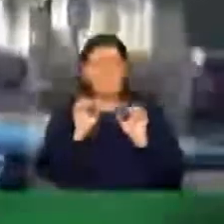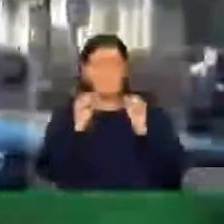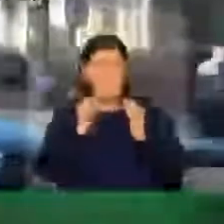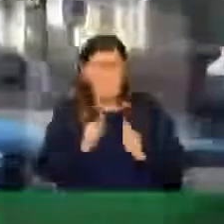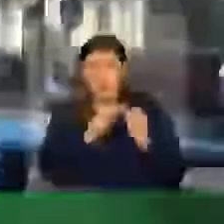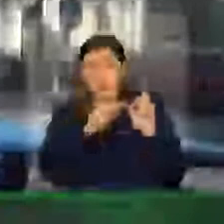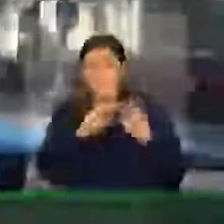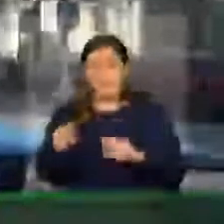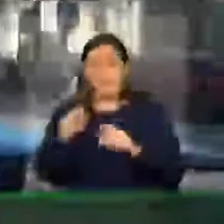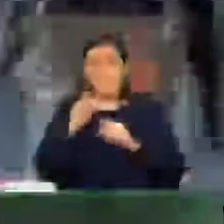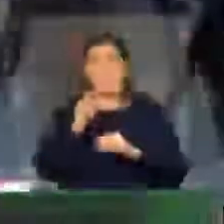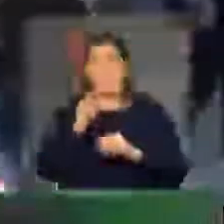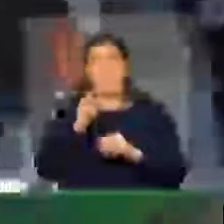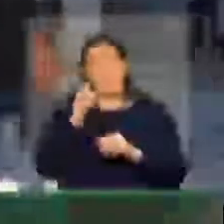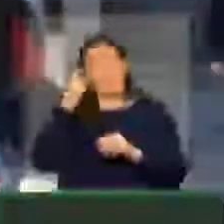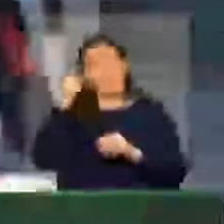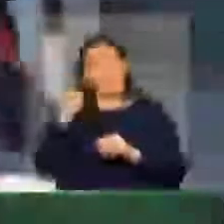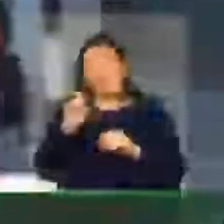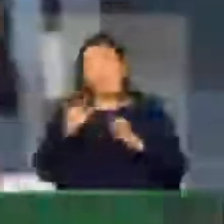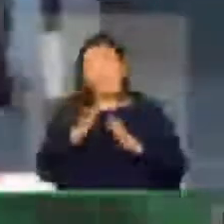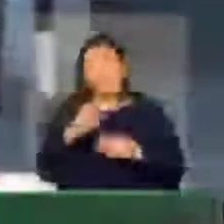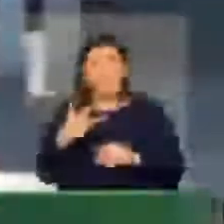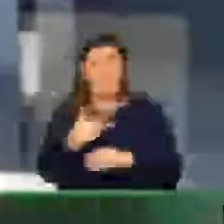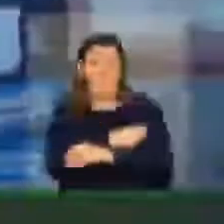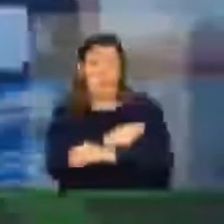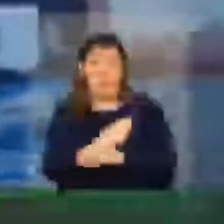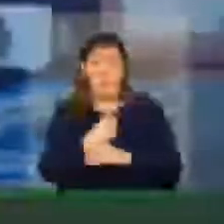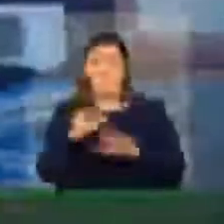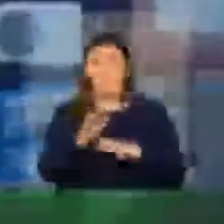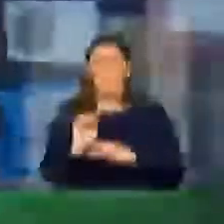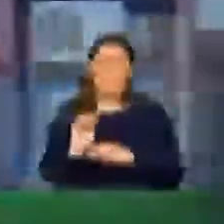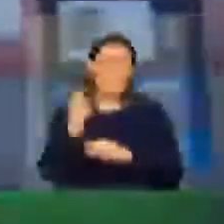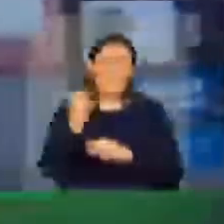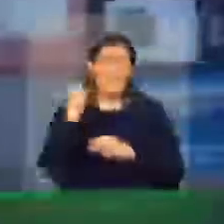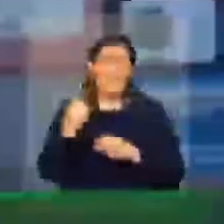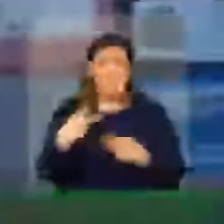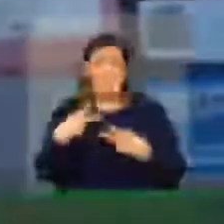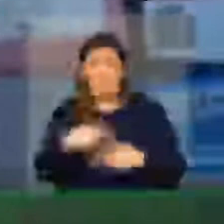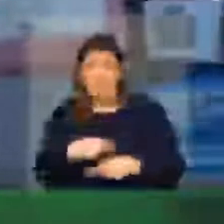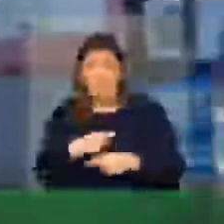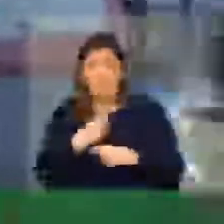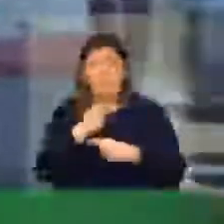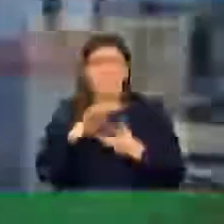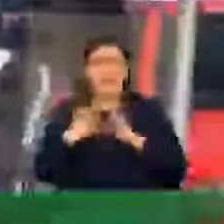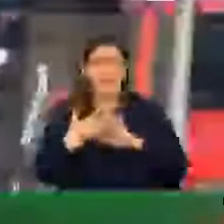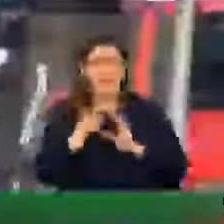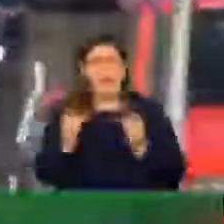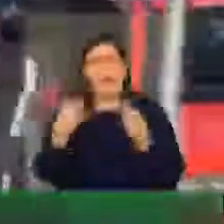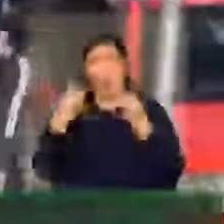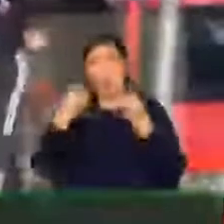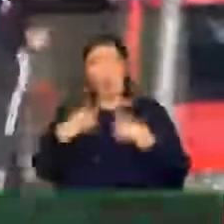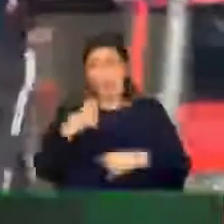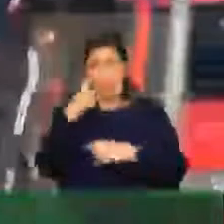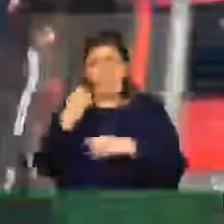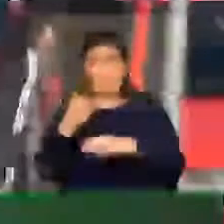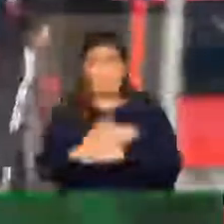sosteniendo la hipótesis de que la vacunación es el principal, la primera barrera en ese departamento para contener el